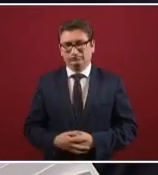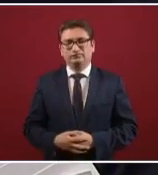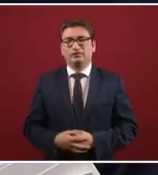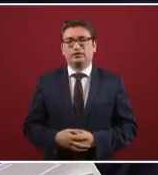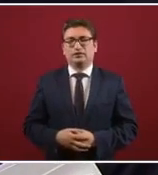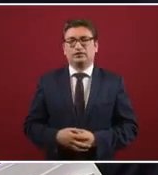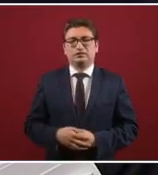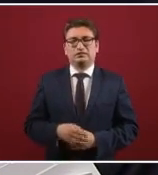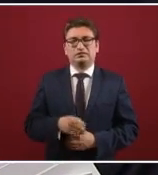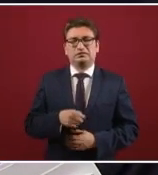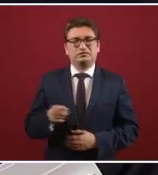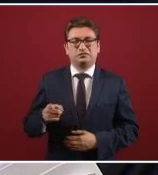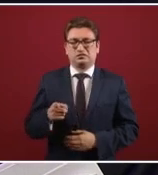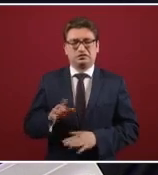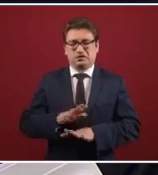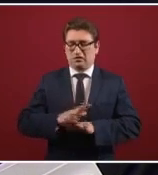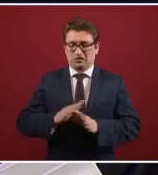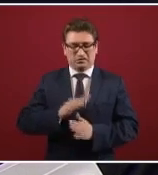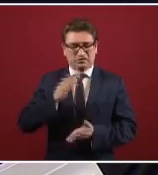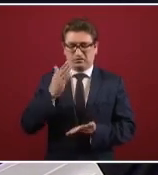que ya no debe